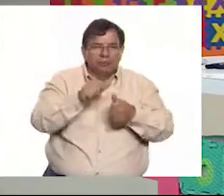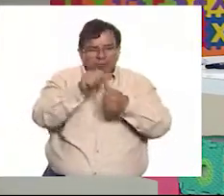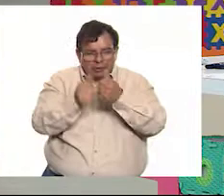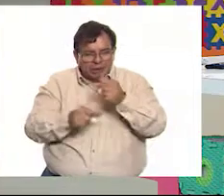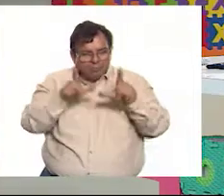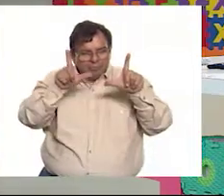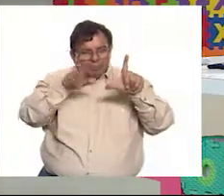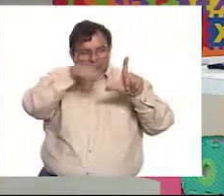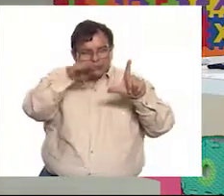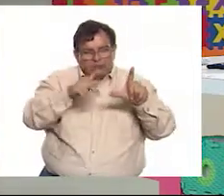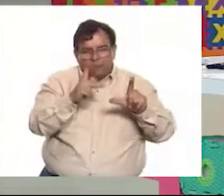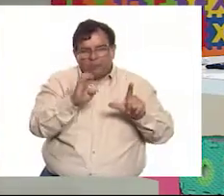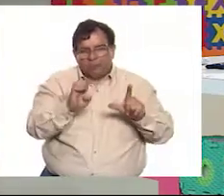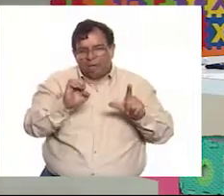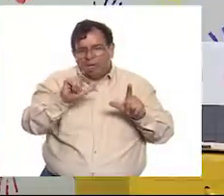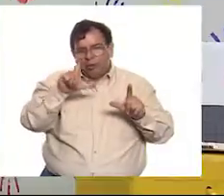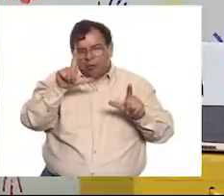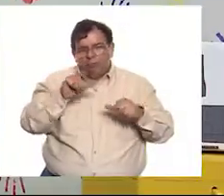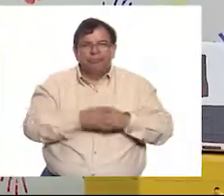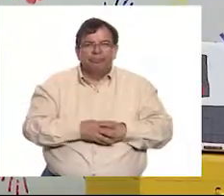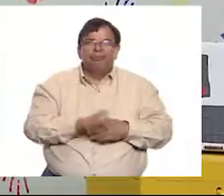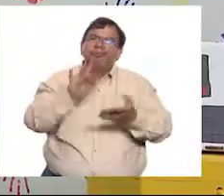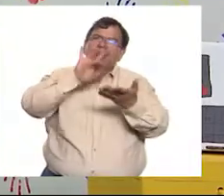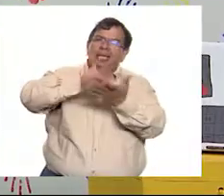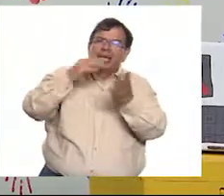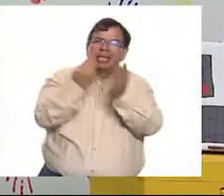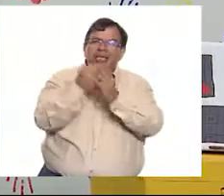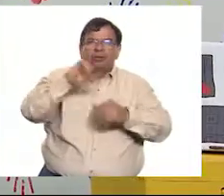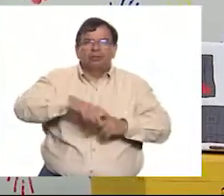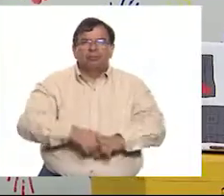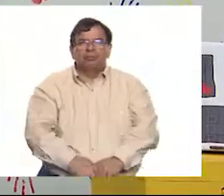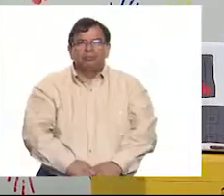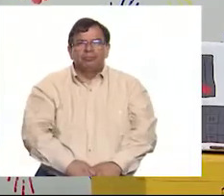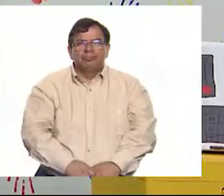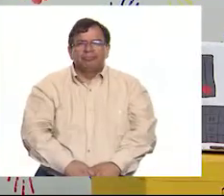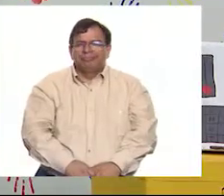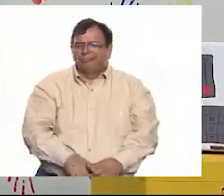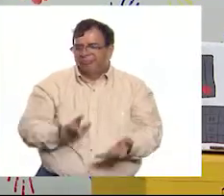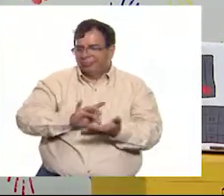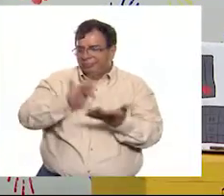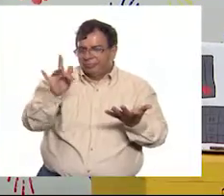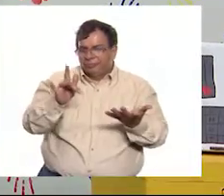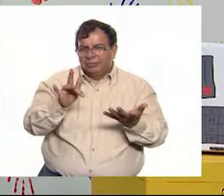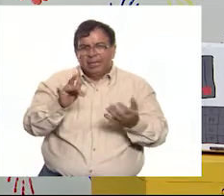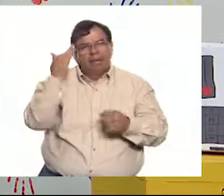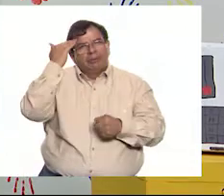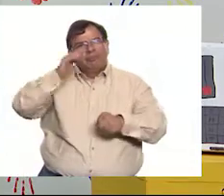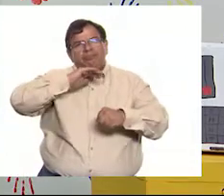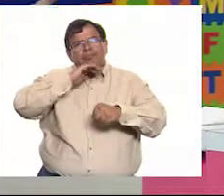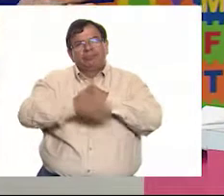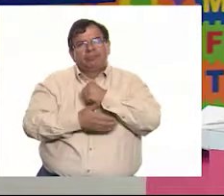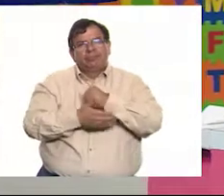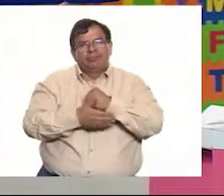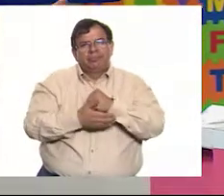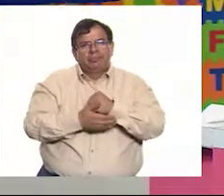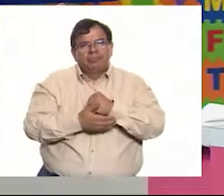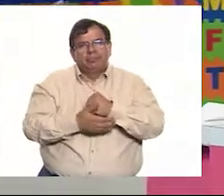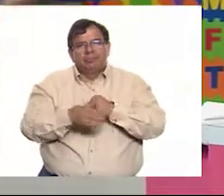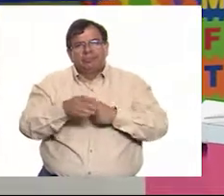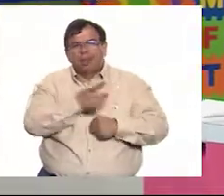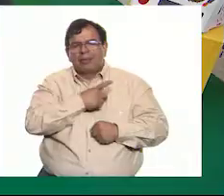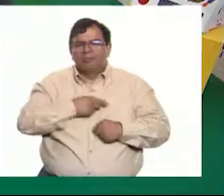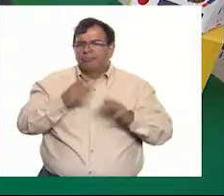Klee. Excelente, pues muchas gracias por la clase de hoy. Claro que sí. Pues se nos terminó el tiempo, Moni, tenemos